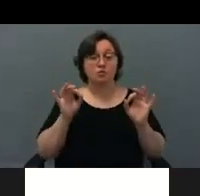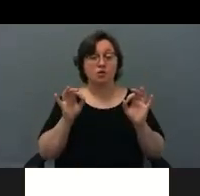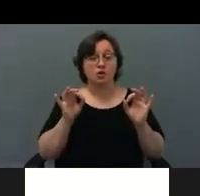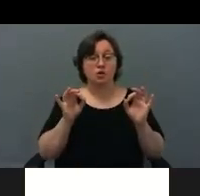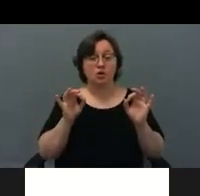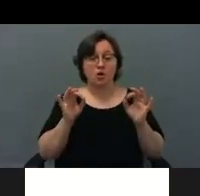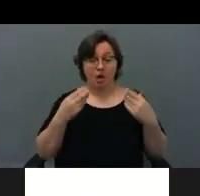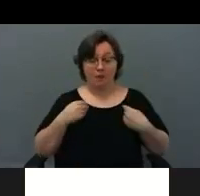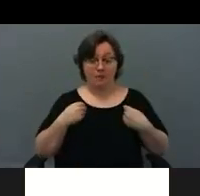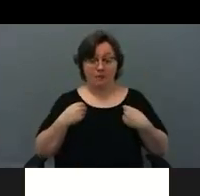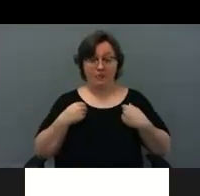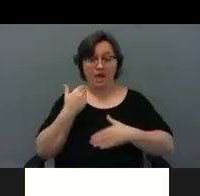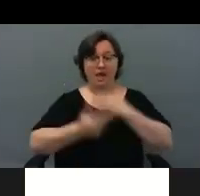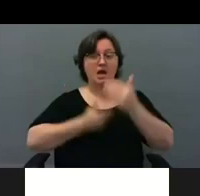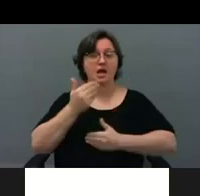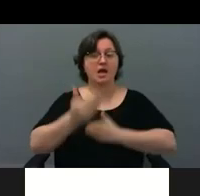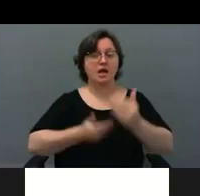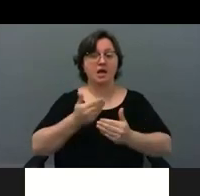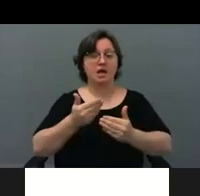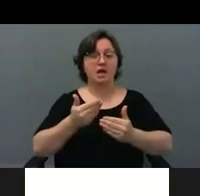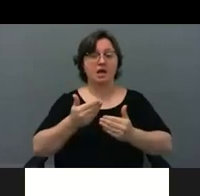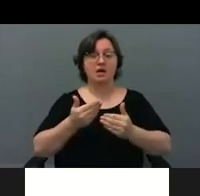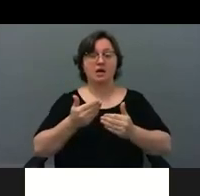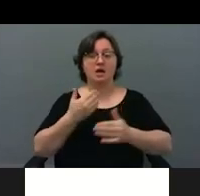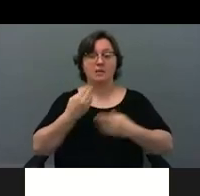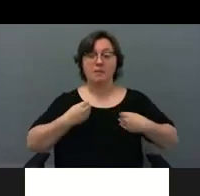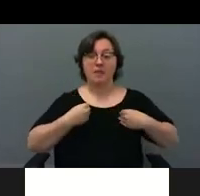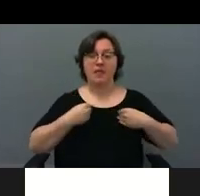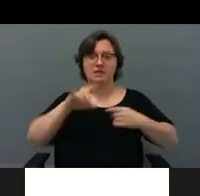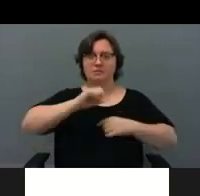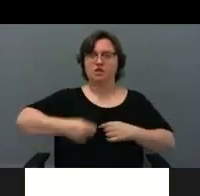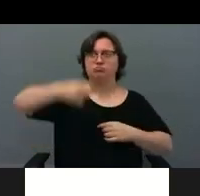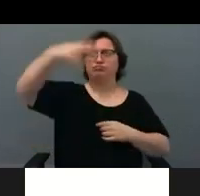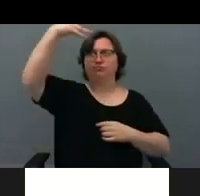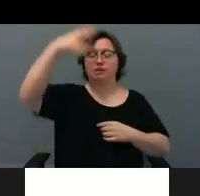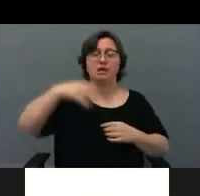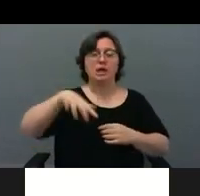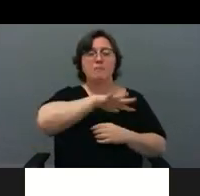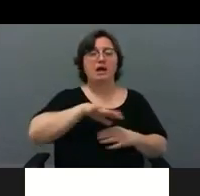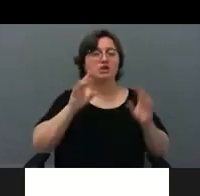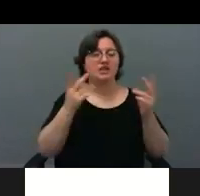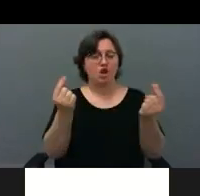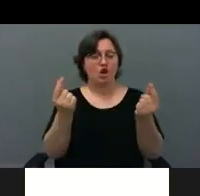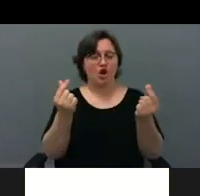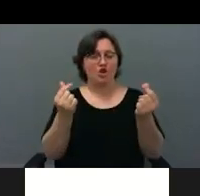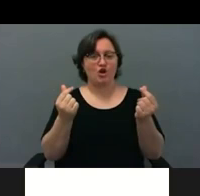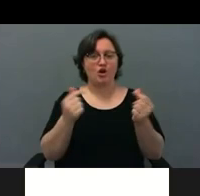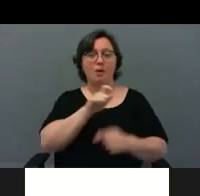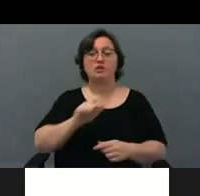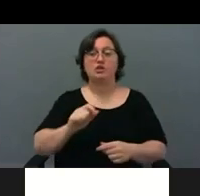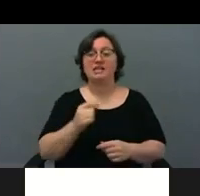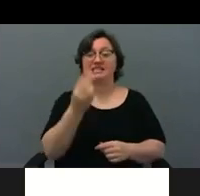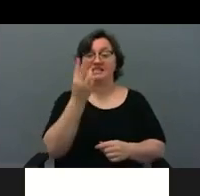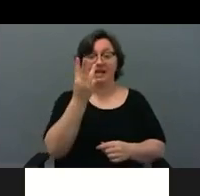viviendas que están en un bloque de viviendas, el de un barrio de Logroño. Somos tres personas,